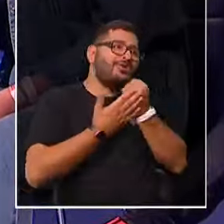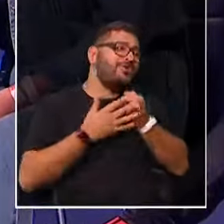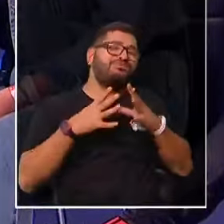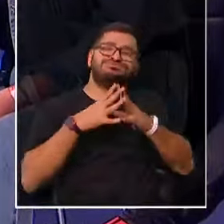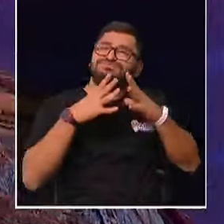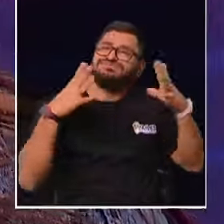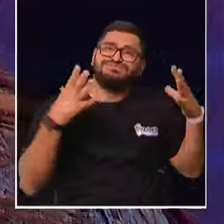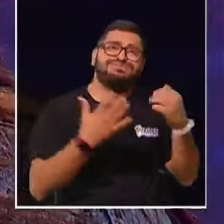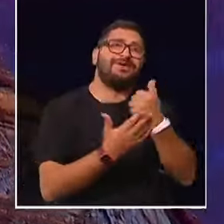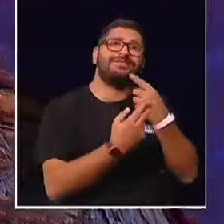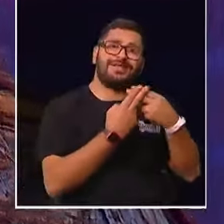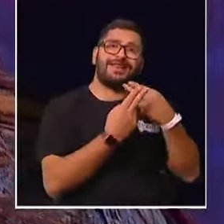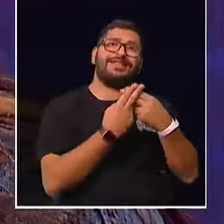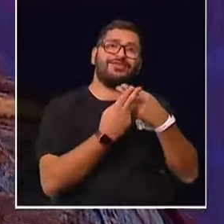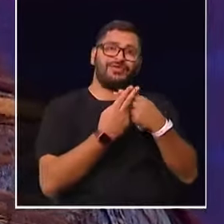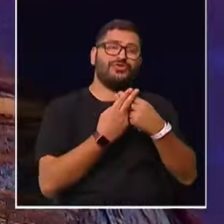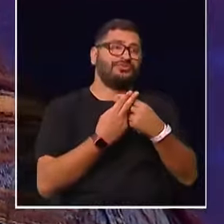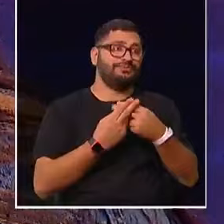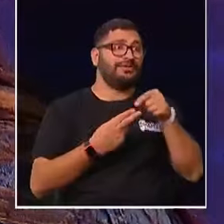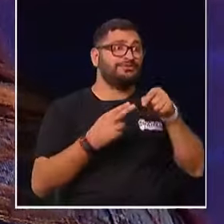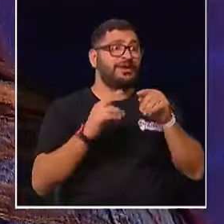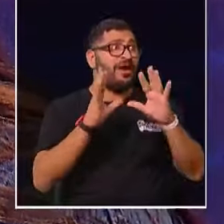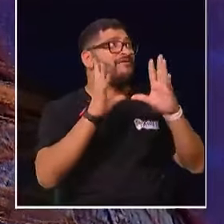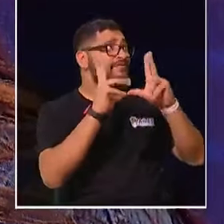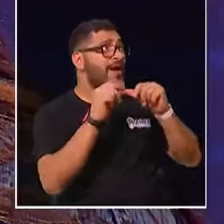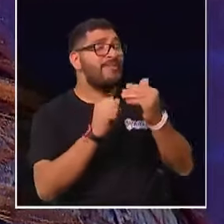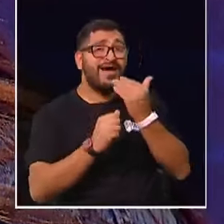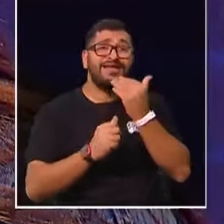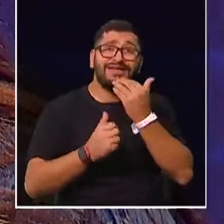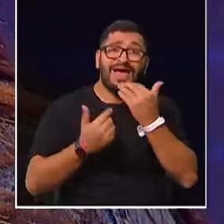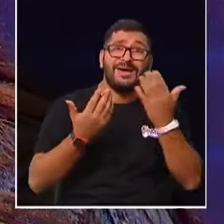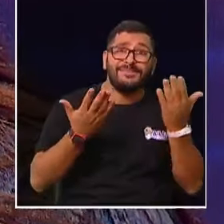como la familia igual.